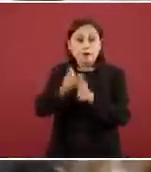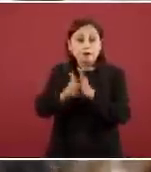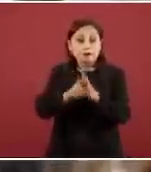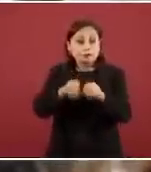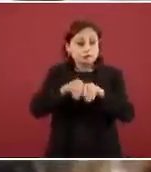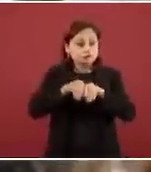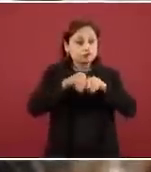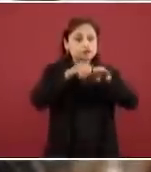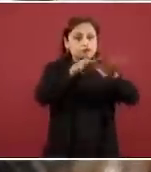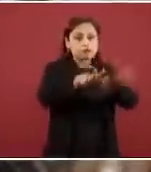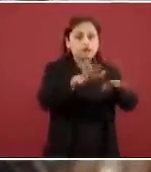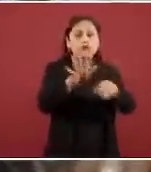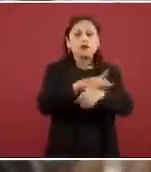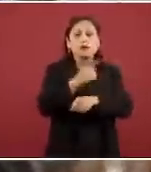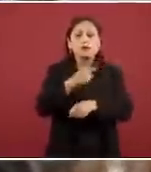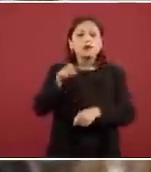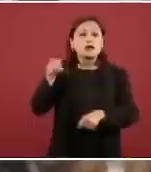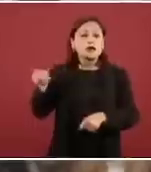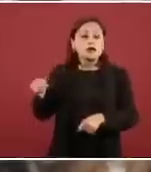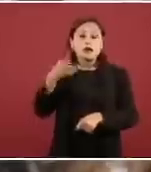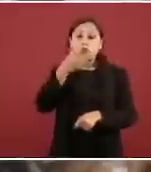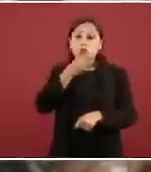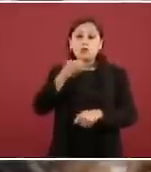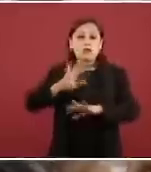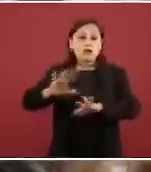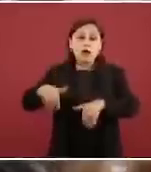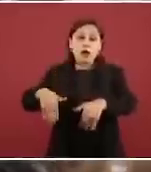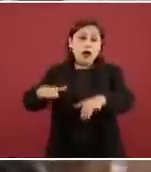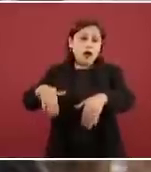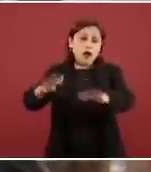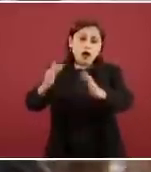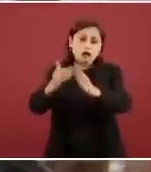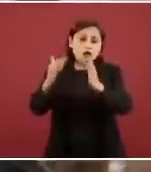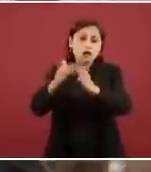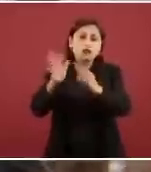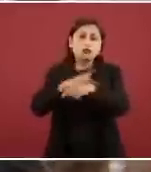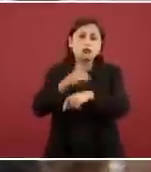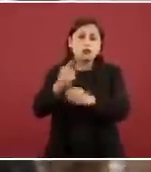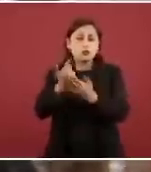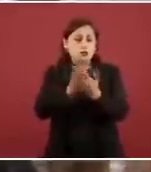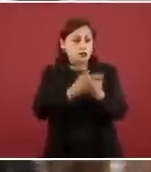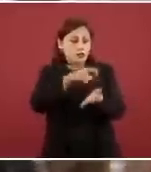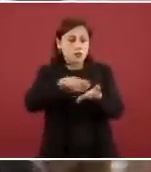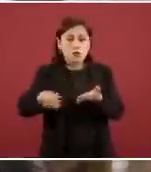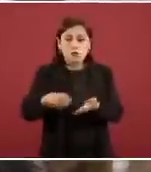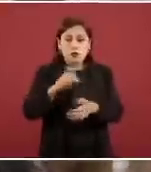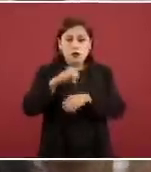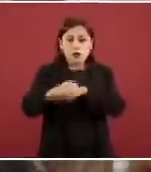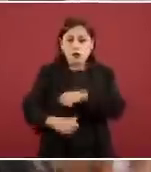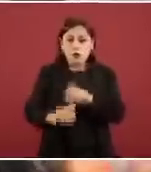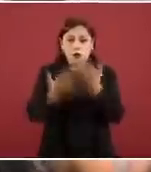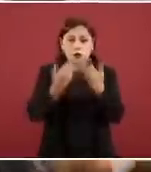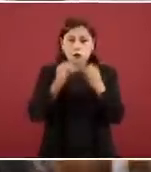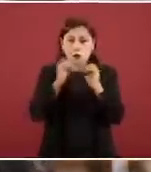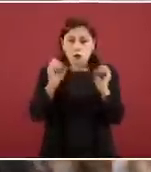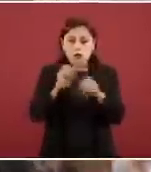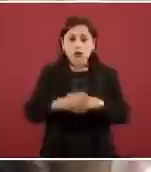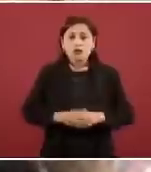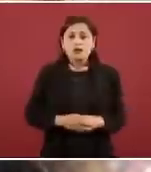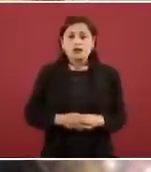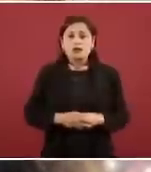sacado del hospital porque no tenía los materiales, nunca se le compraron. Y un día